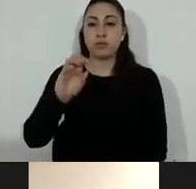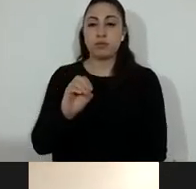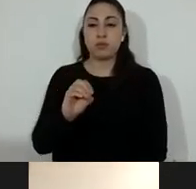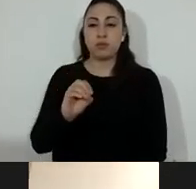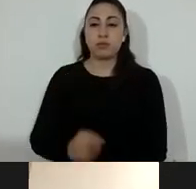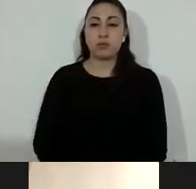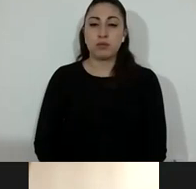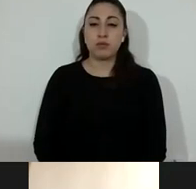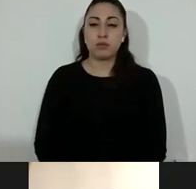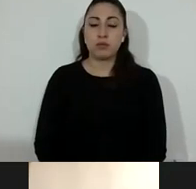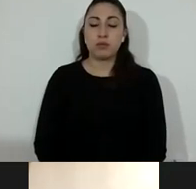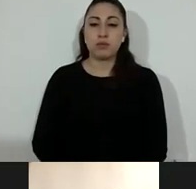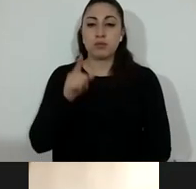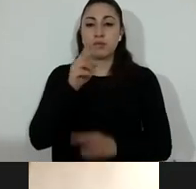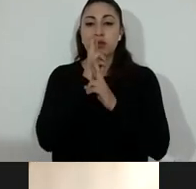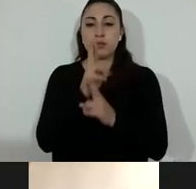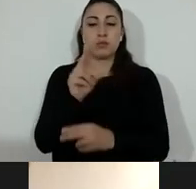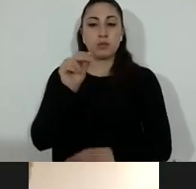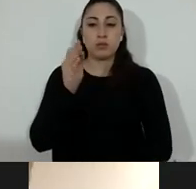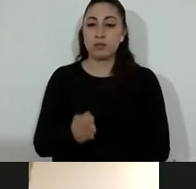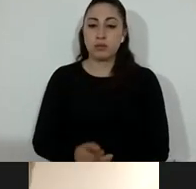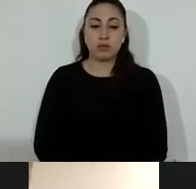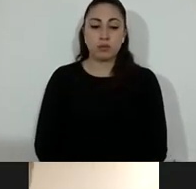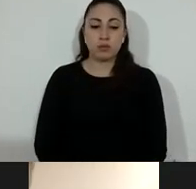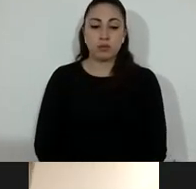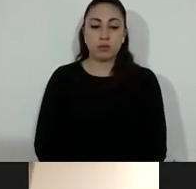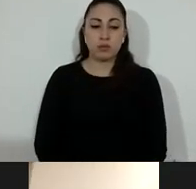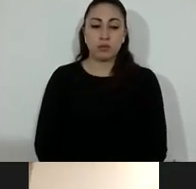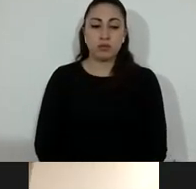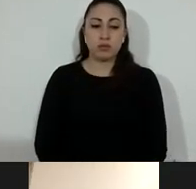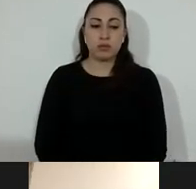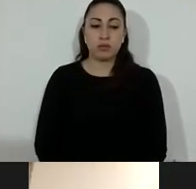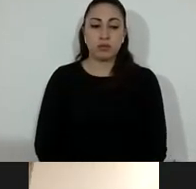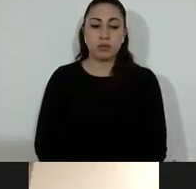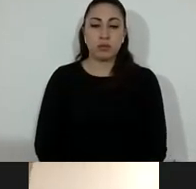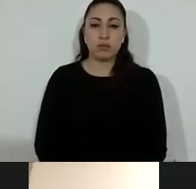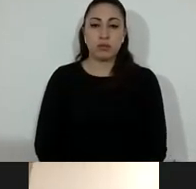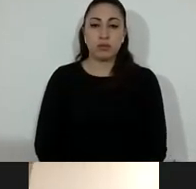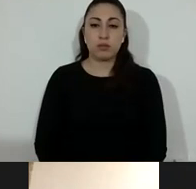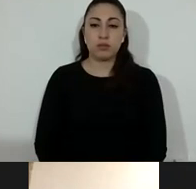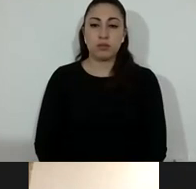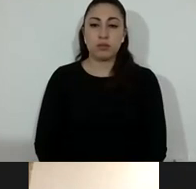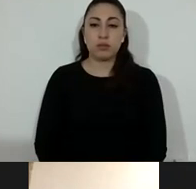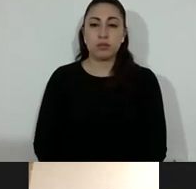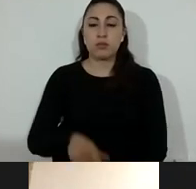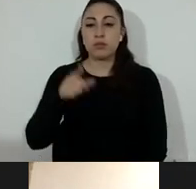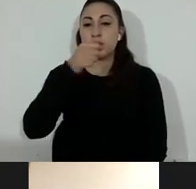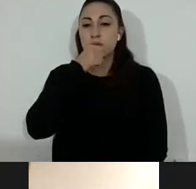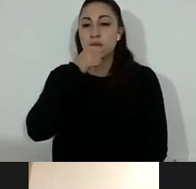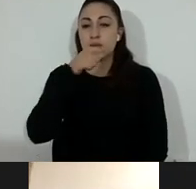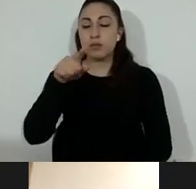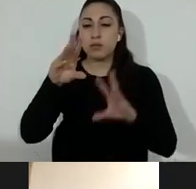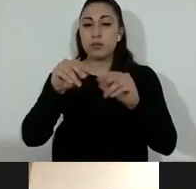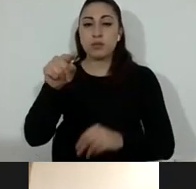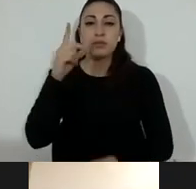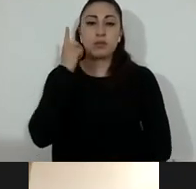pasó? Víctor Hugo Lobo en contra. Estamos en la comisión, estoy aquí en San Pedro, pero estamos en la comisión ¿Alguien de tiene su micrófono? Diputado Carlos Presupuesto